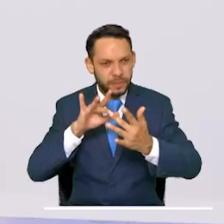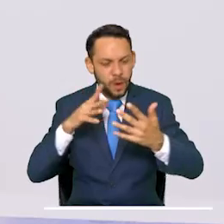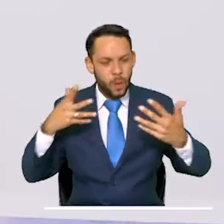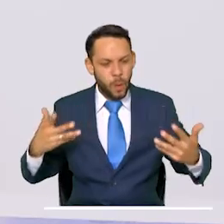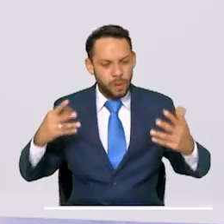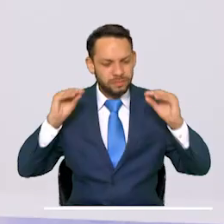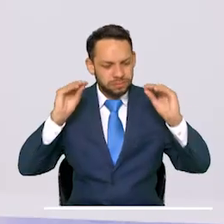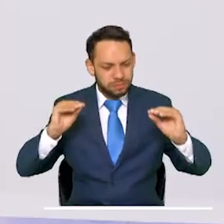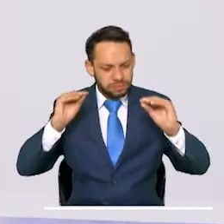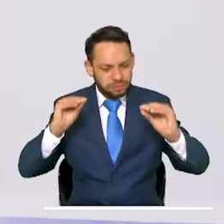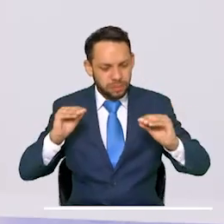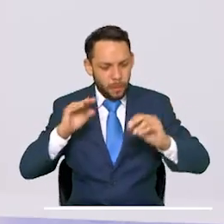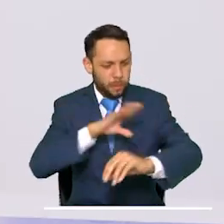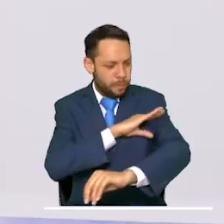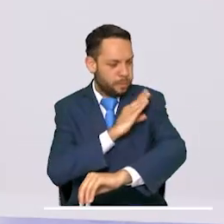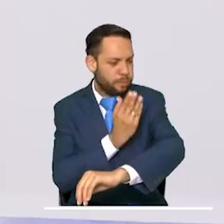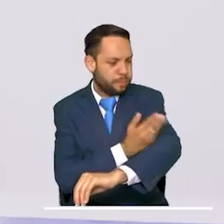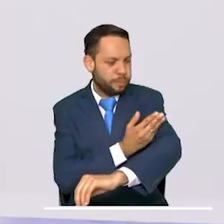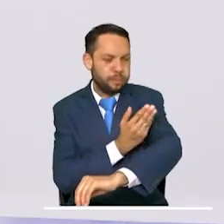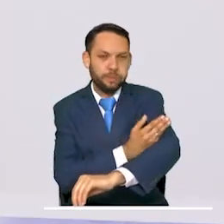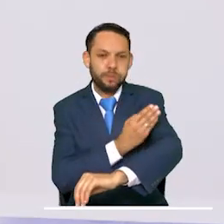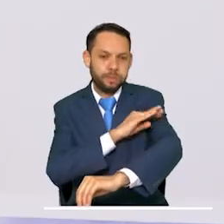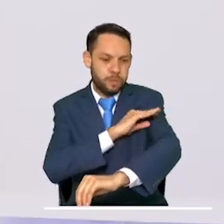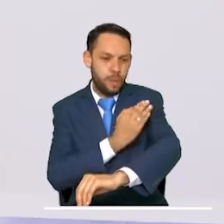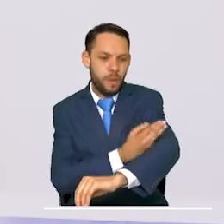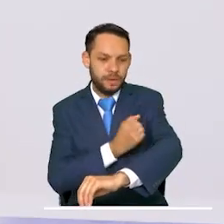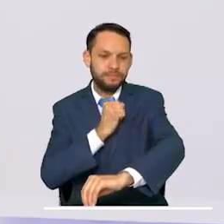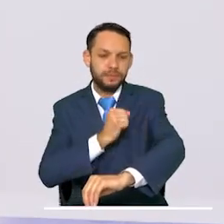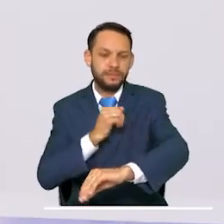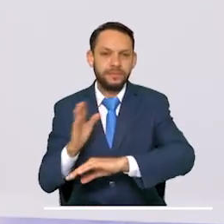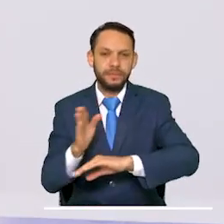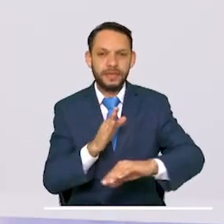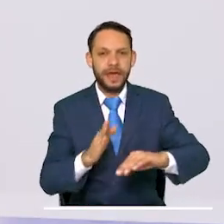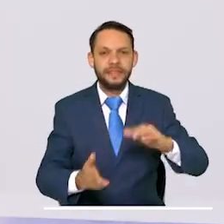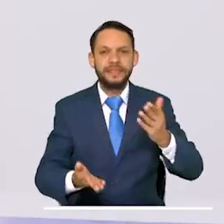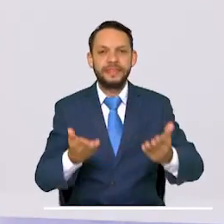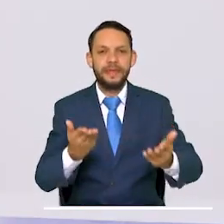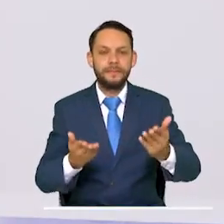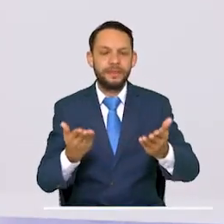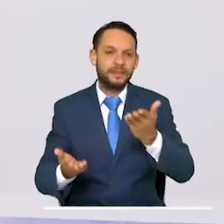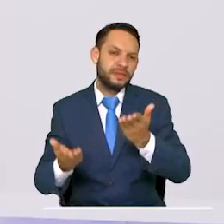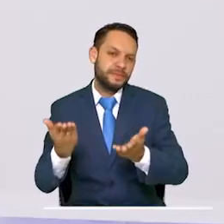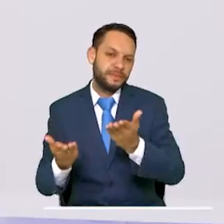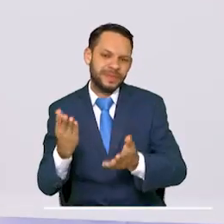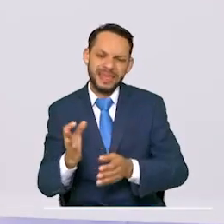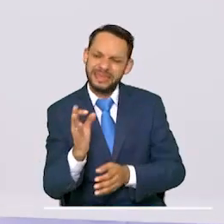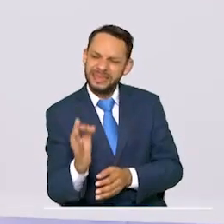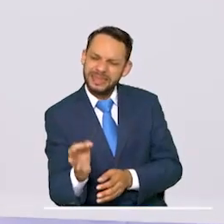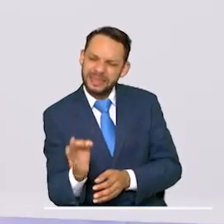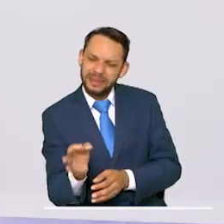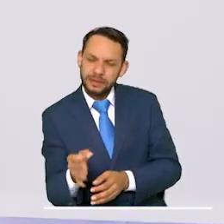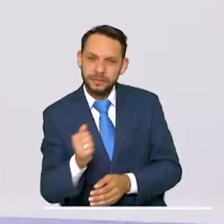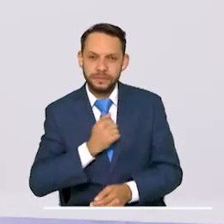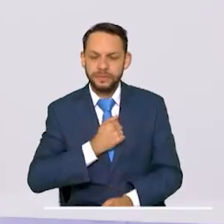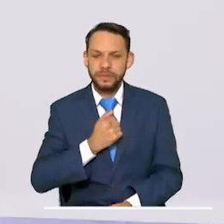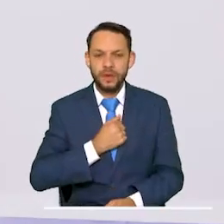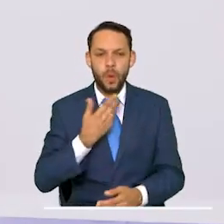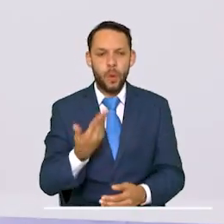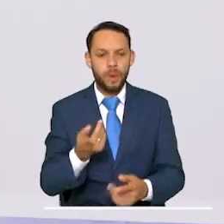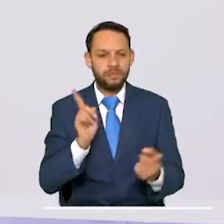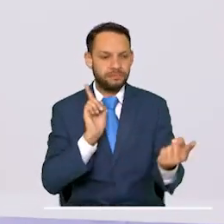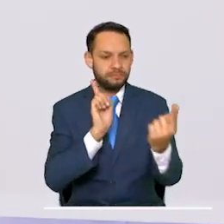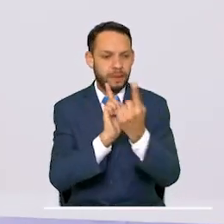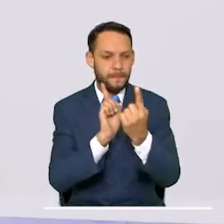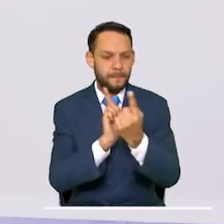elemento que es poderoso. Y lo otro es que definitivamente yo siempre también soy un convencido de que el encuentro médico debe